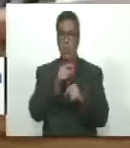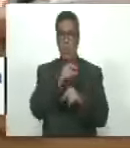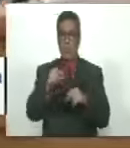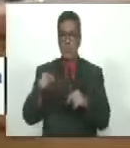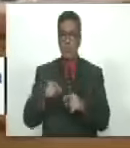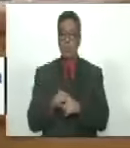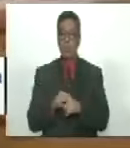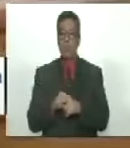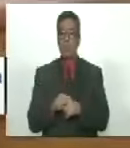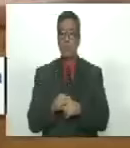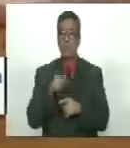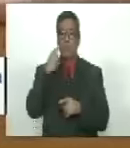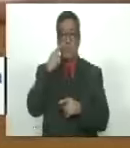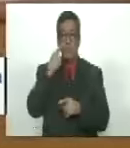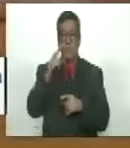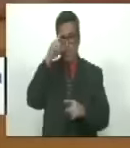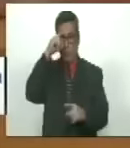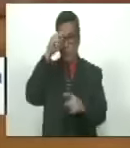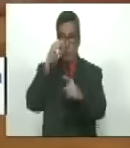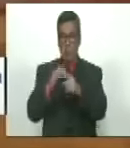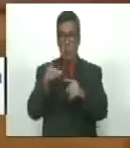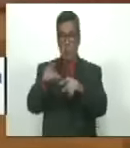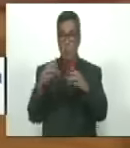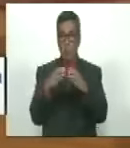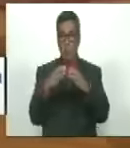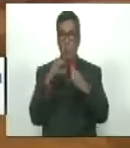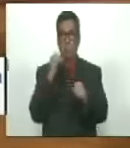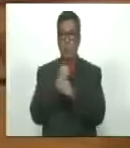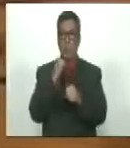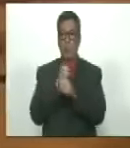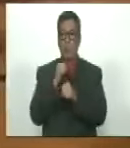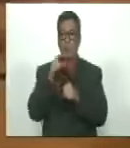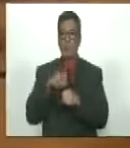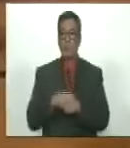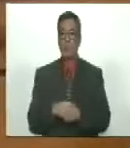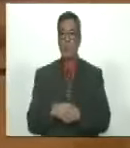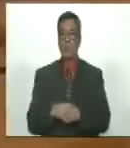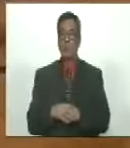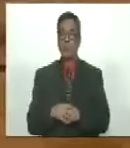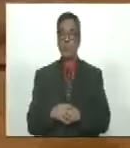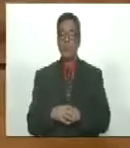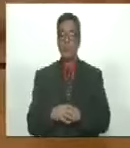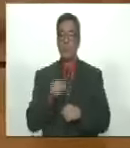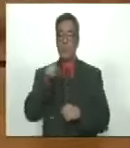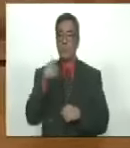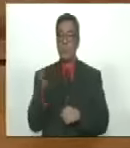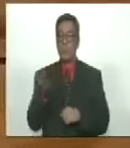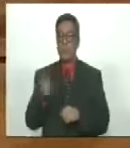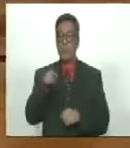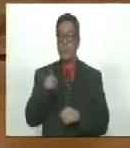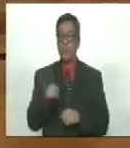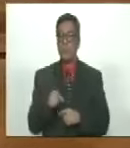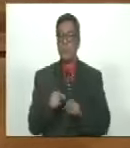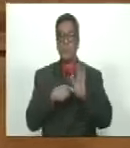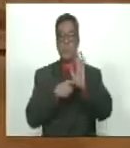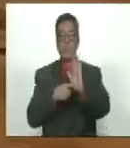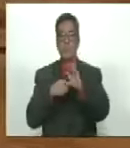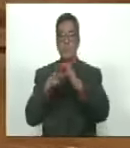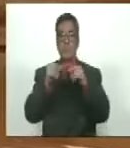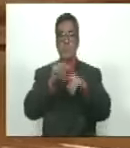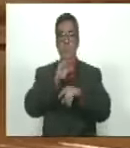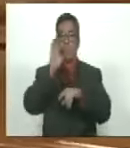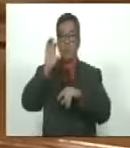todas. Fíjense, el objetivo de esta reunión de trabajo, en esencia, es presentar al